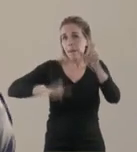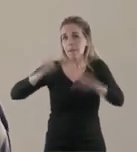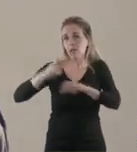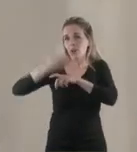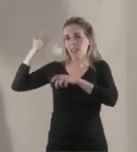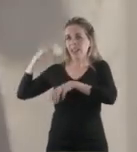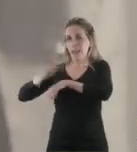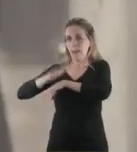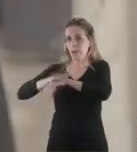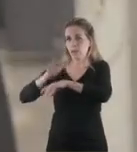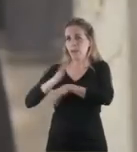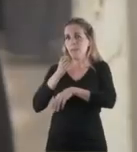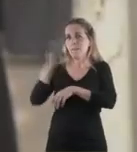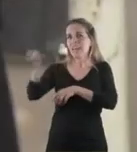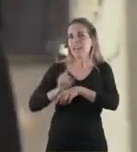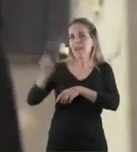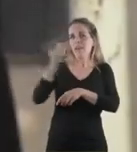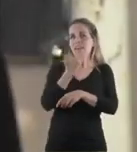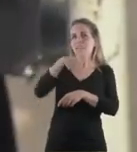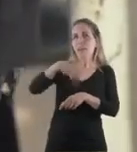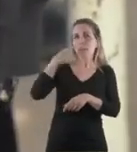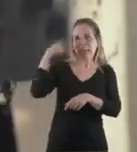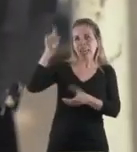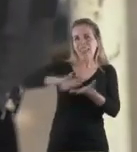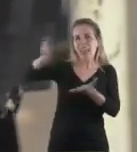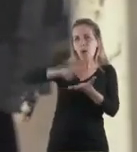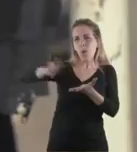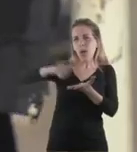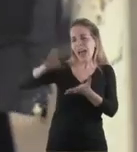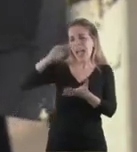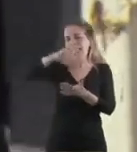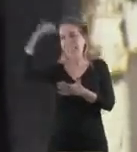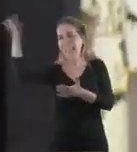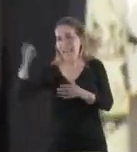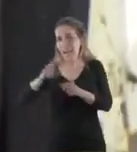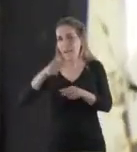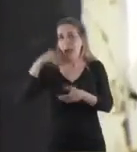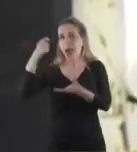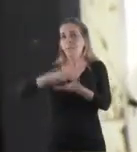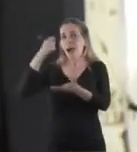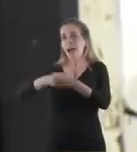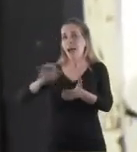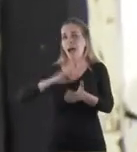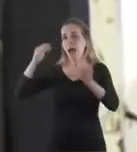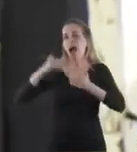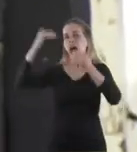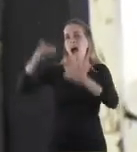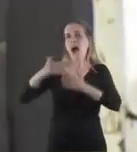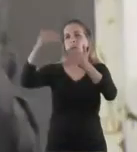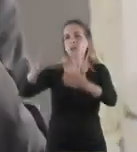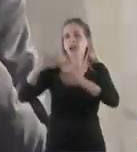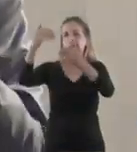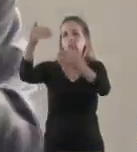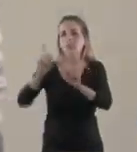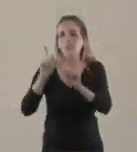argentina y nos dejaron una deuda para las próximas diez generaciones y que se